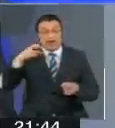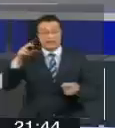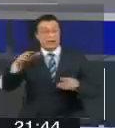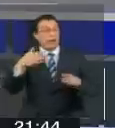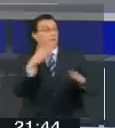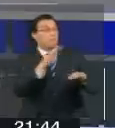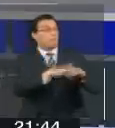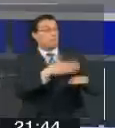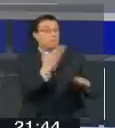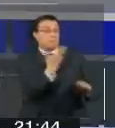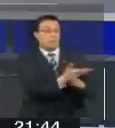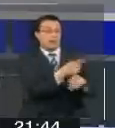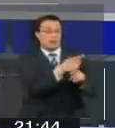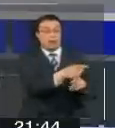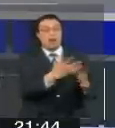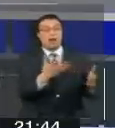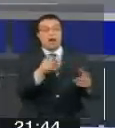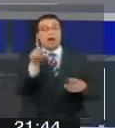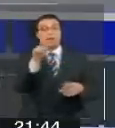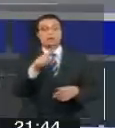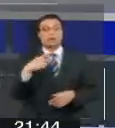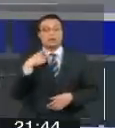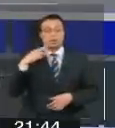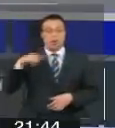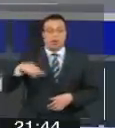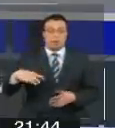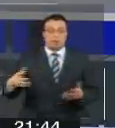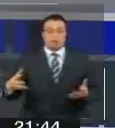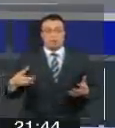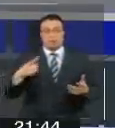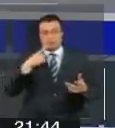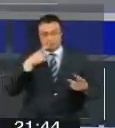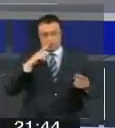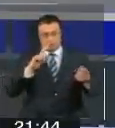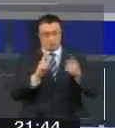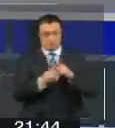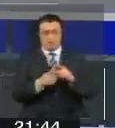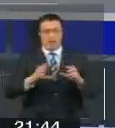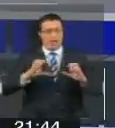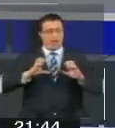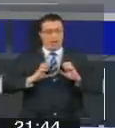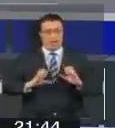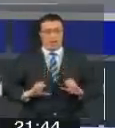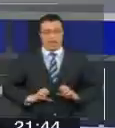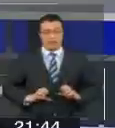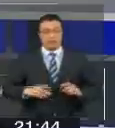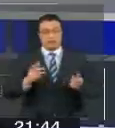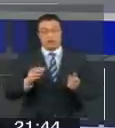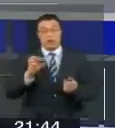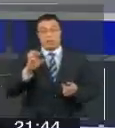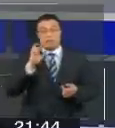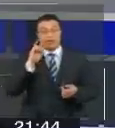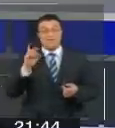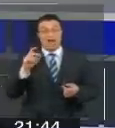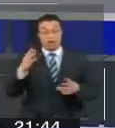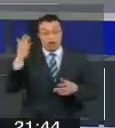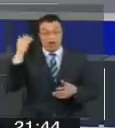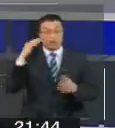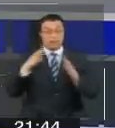dinero a SQM. ¿Hay una contradicción ética o no en pedirle dinero a una empresa privatizada en